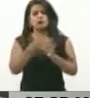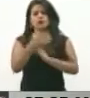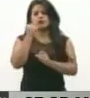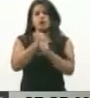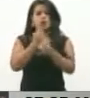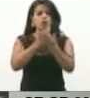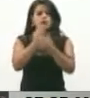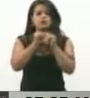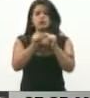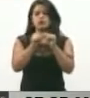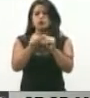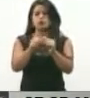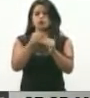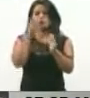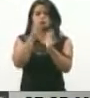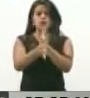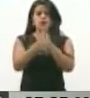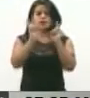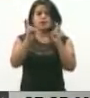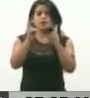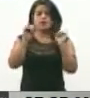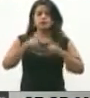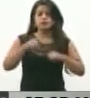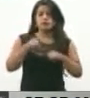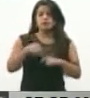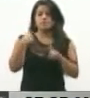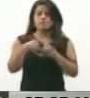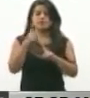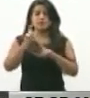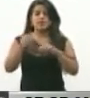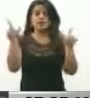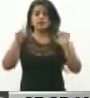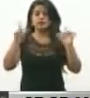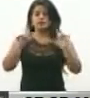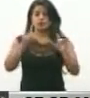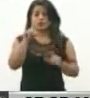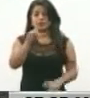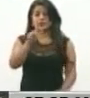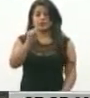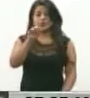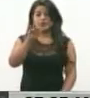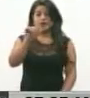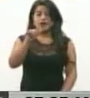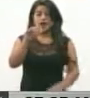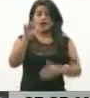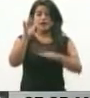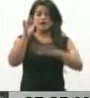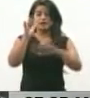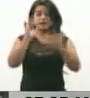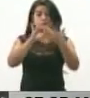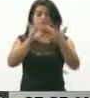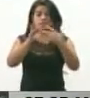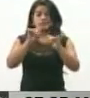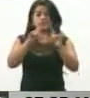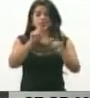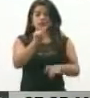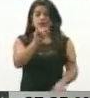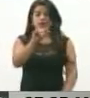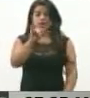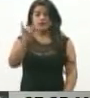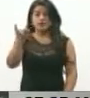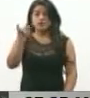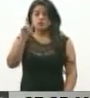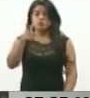continuo con respecto a las posibilidades de lo que se llama la televisión digital abierta interactiva, la TDAI, fue que, bueno,